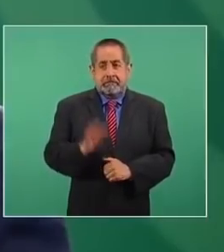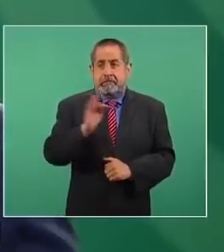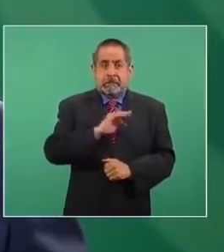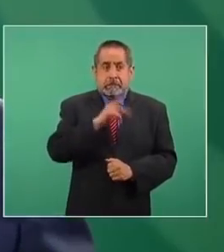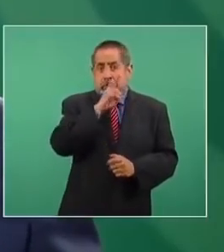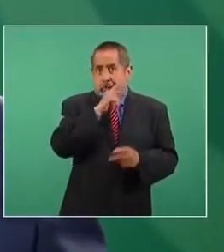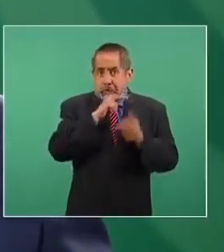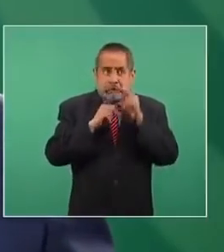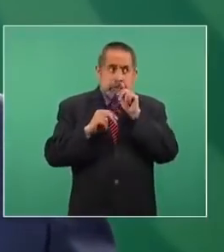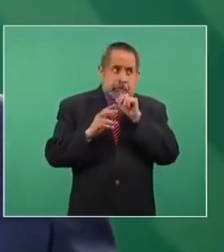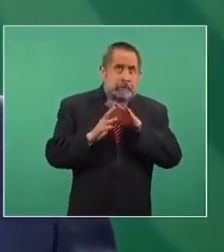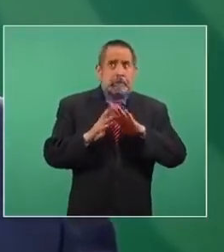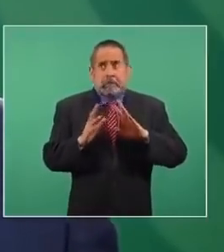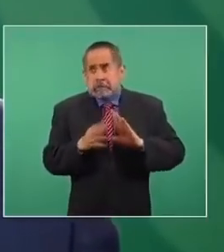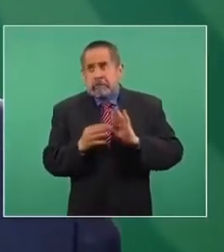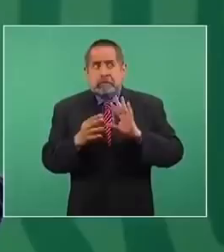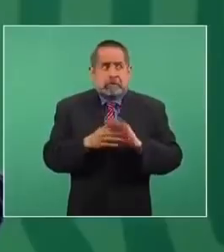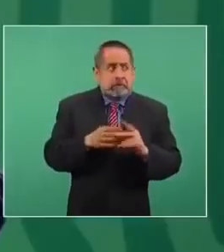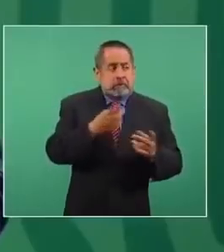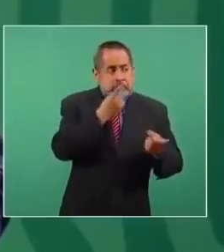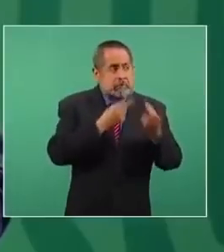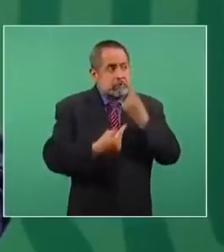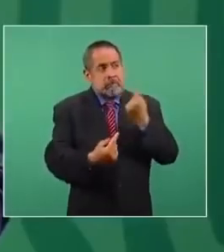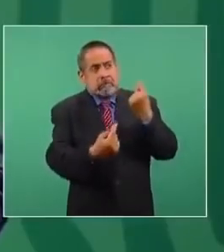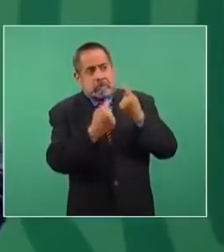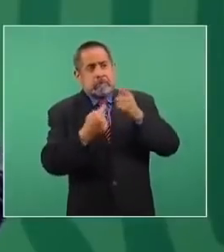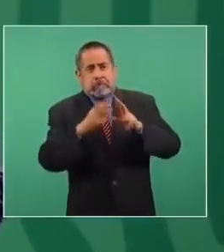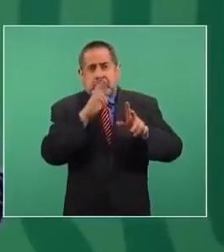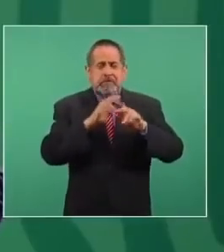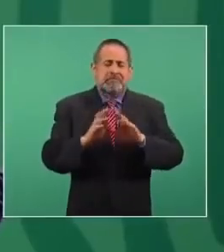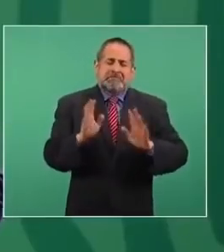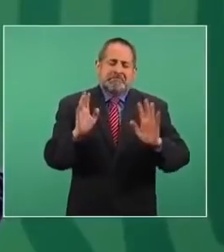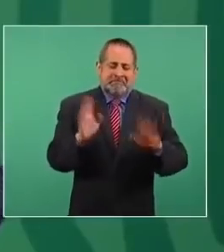preocupado por los insultos.